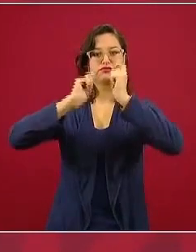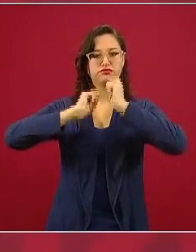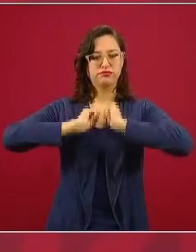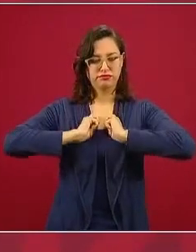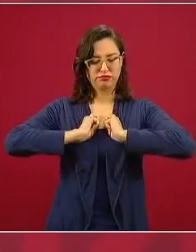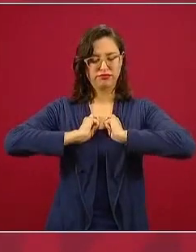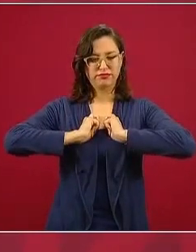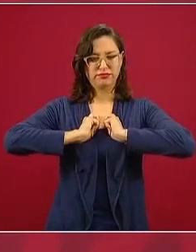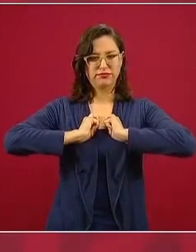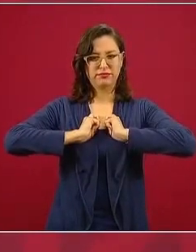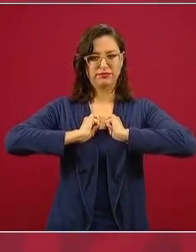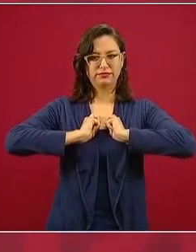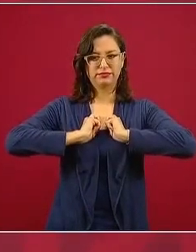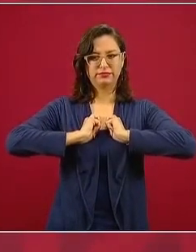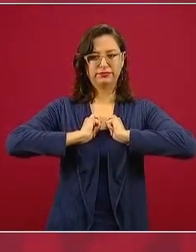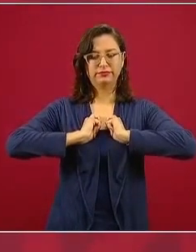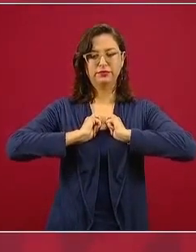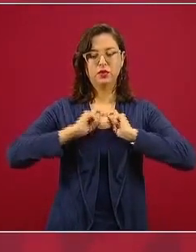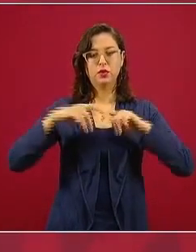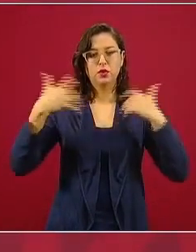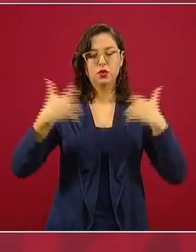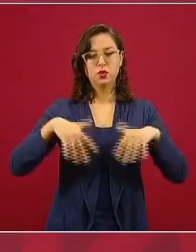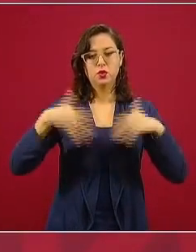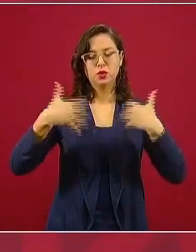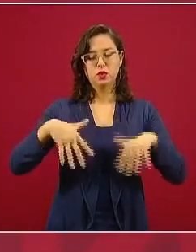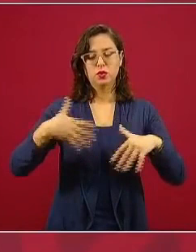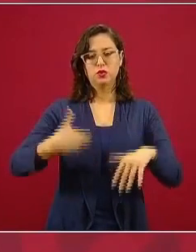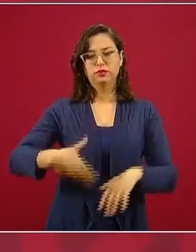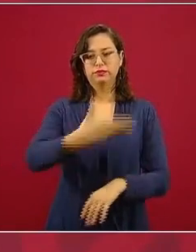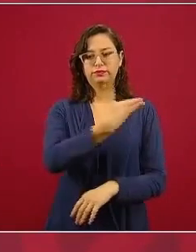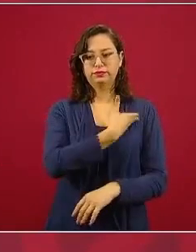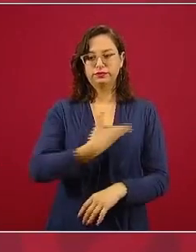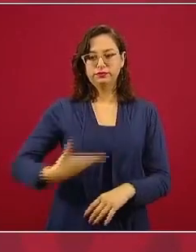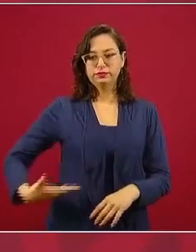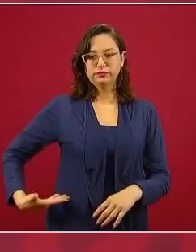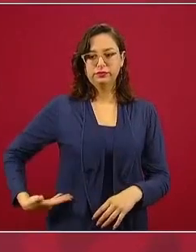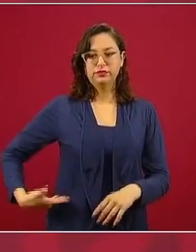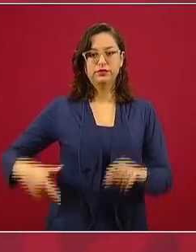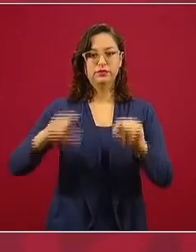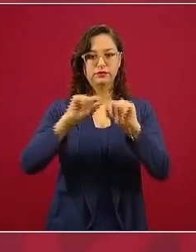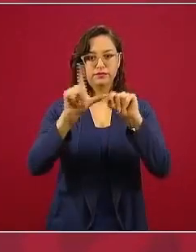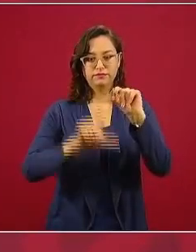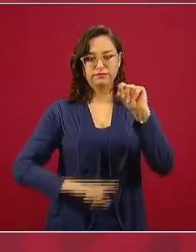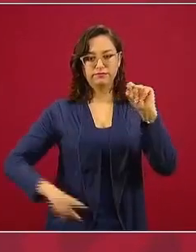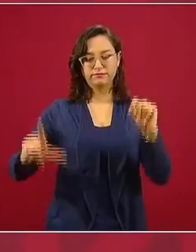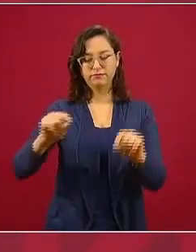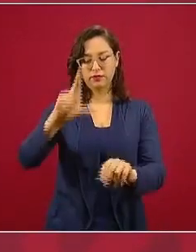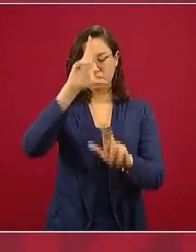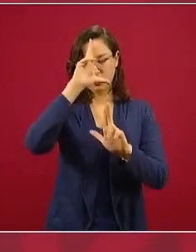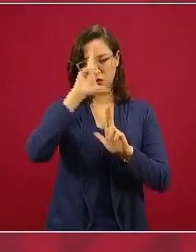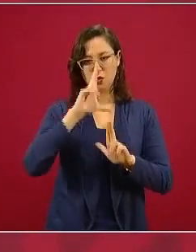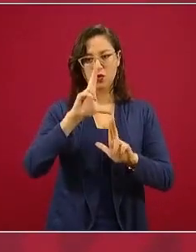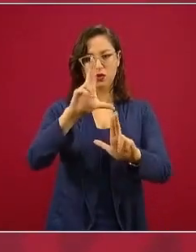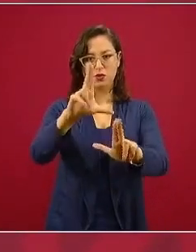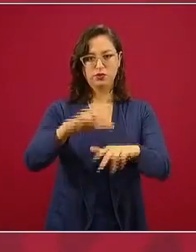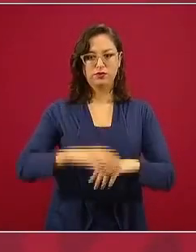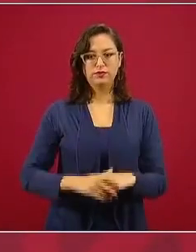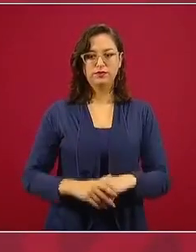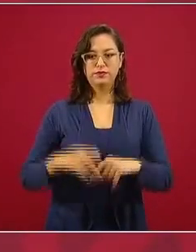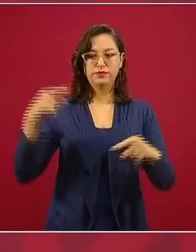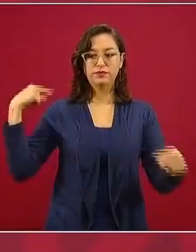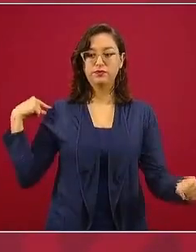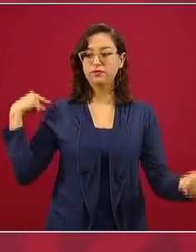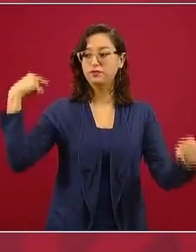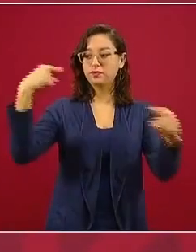otorgó este honroso cargo de presidente de la República. 2 años